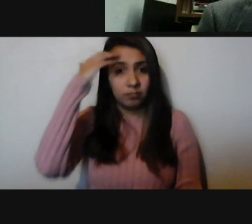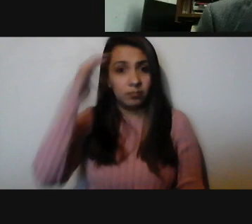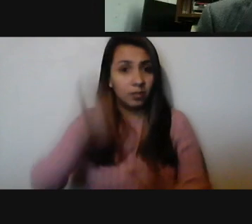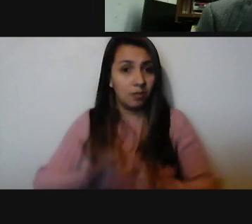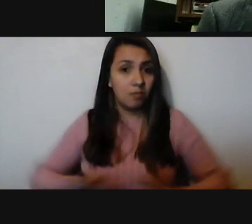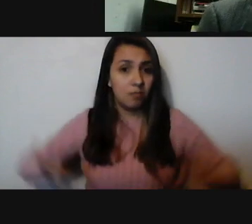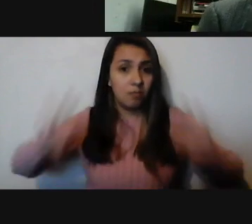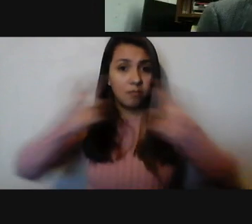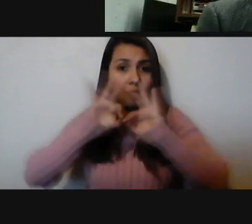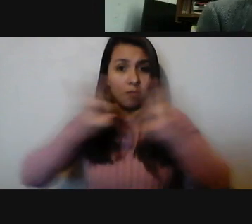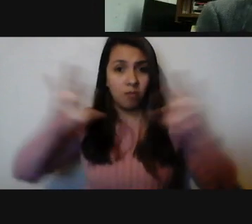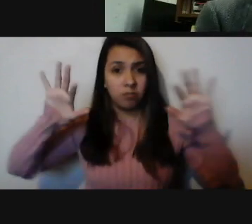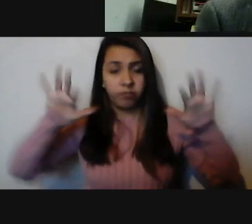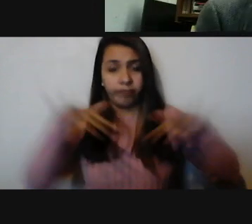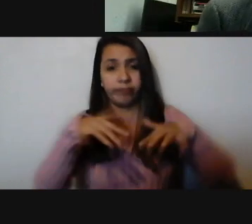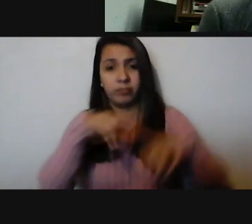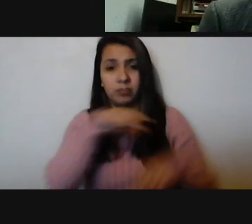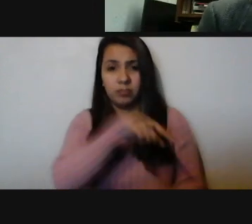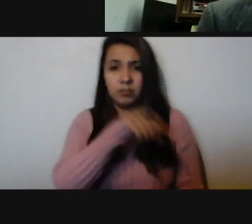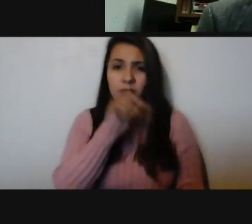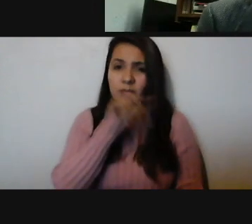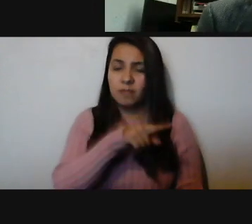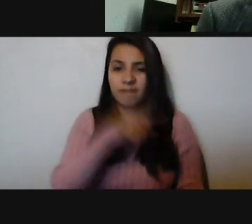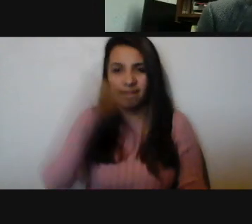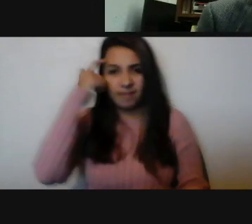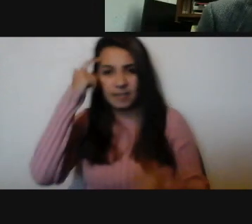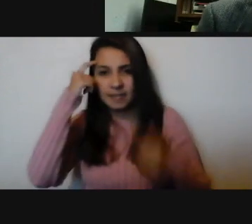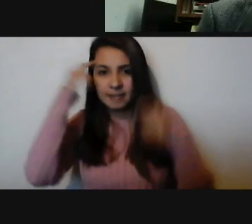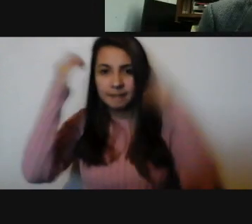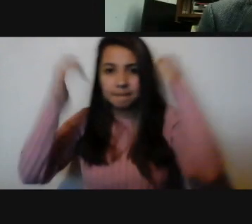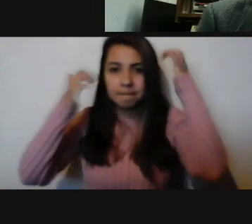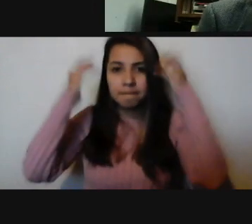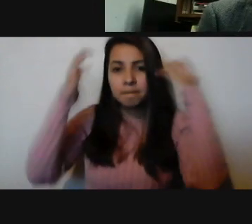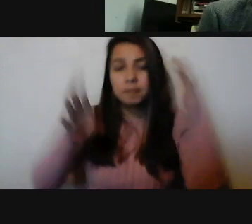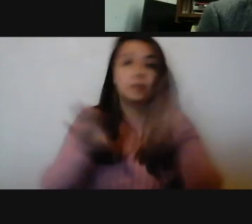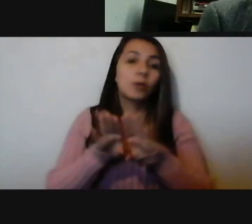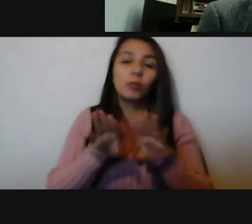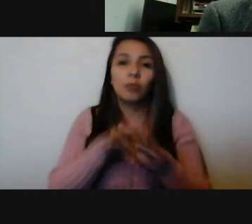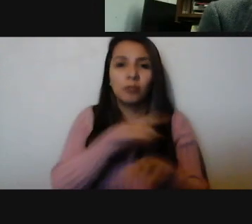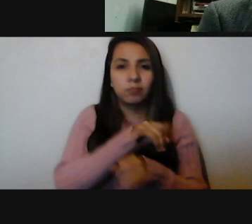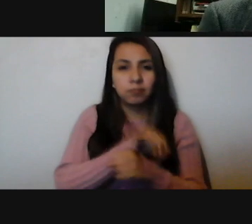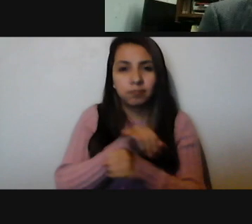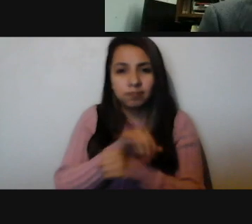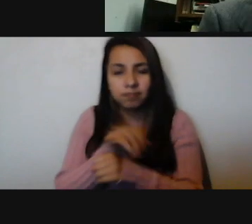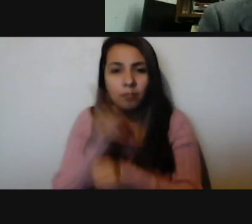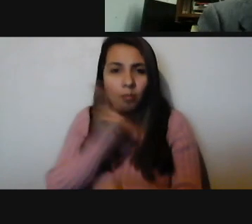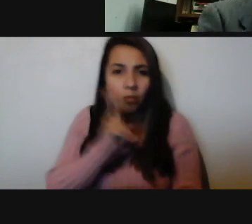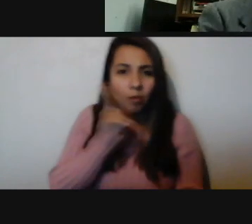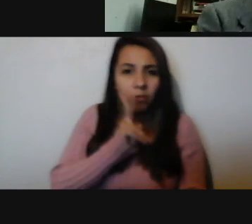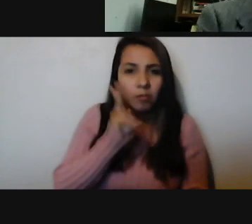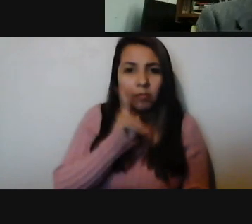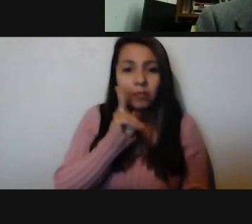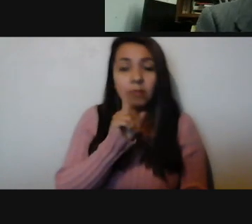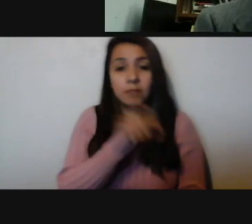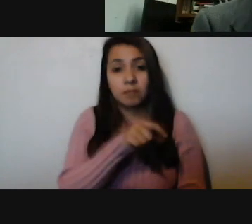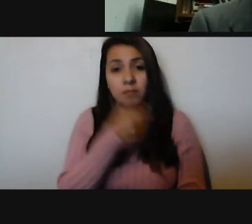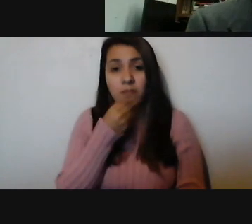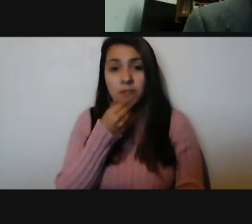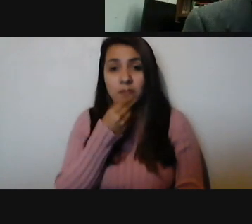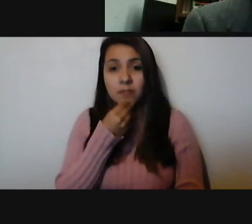doctora Núñez, es muy importante, es un investigador de gran relevancia, con un pensamiento de gran envergadura también y gran